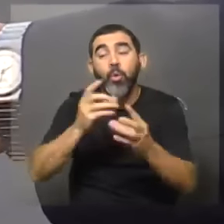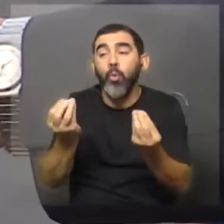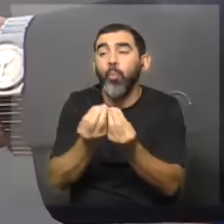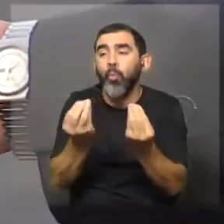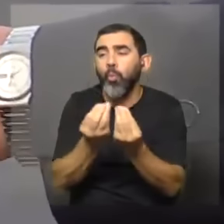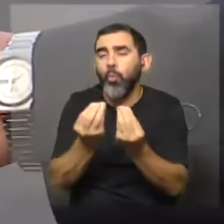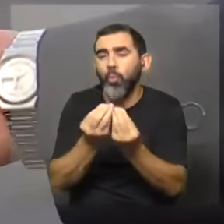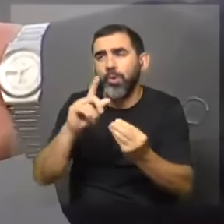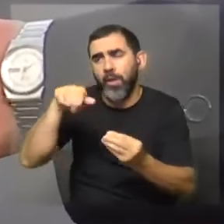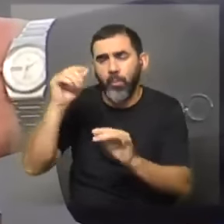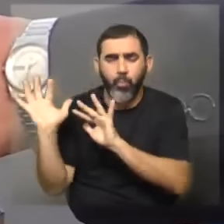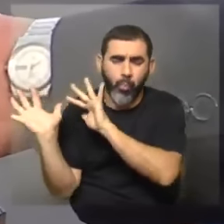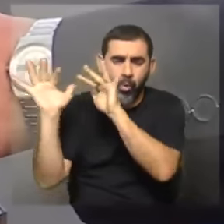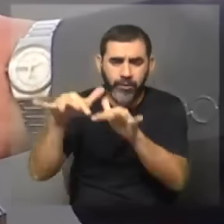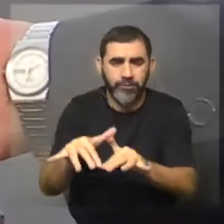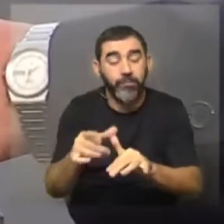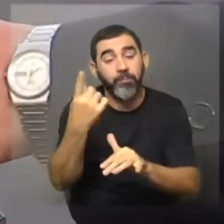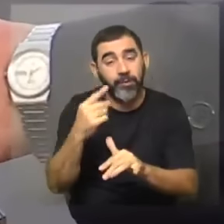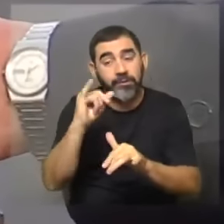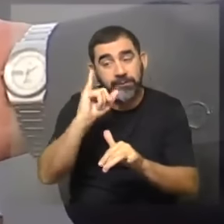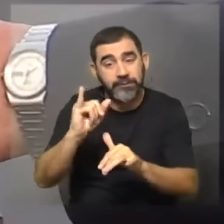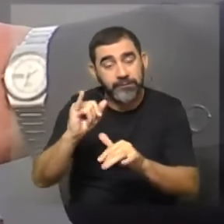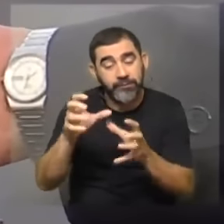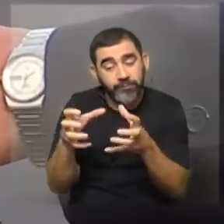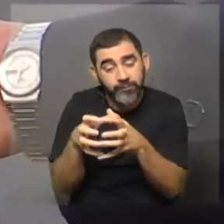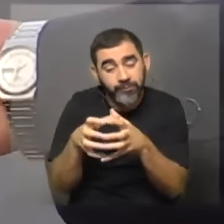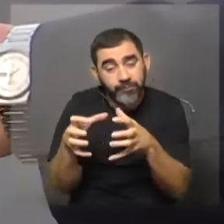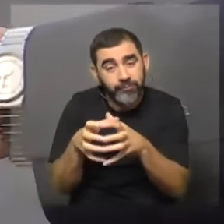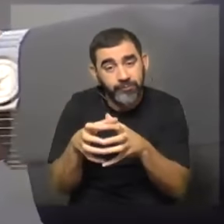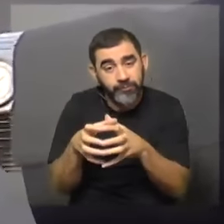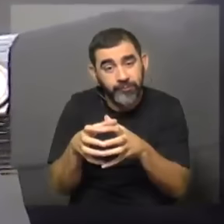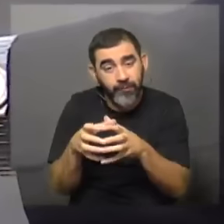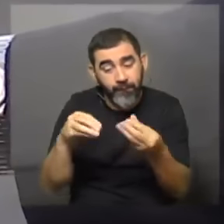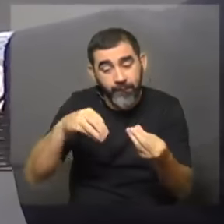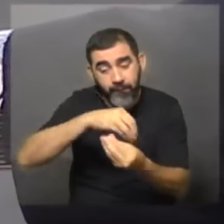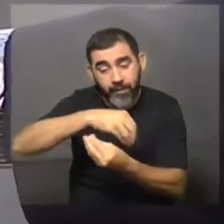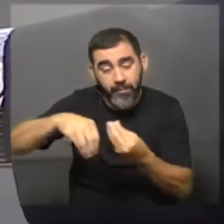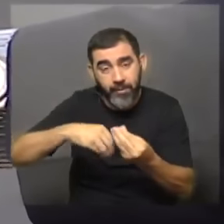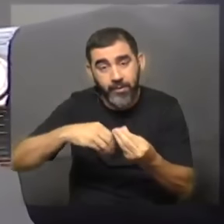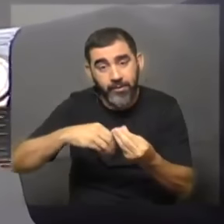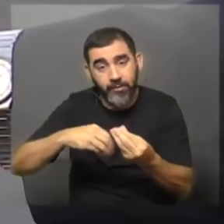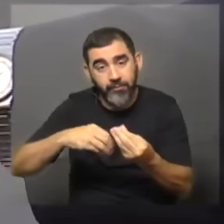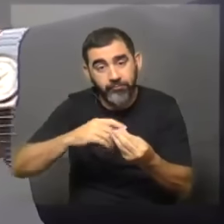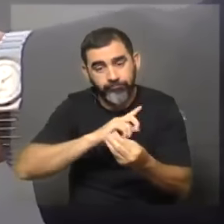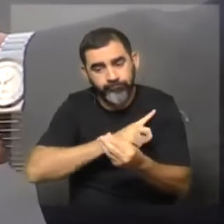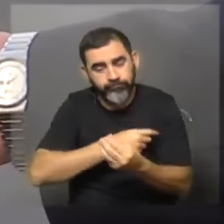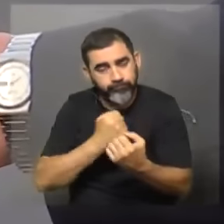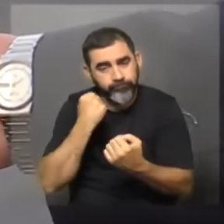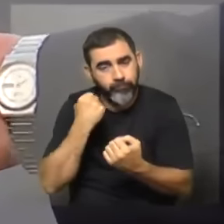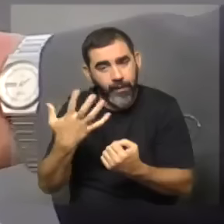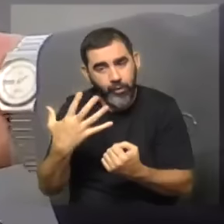después vinieron de las Canarias pero es ese puñadito fermental de enorme contenido